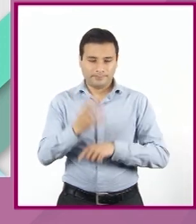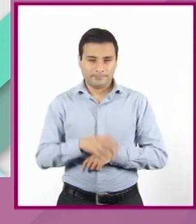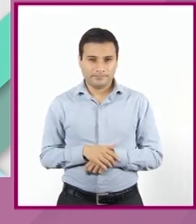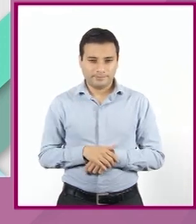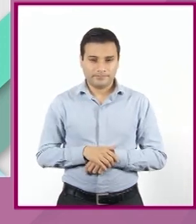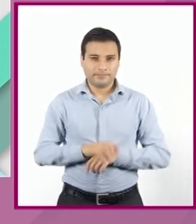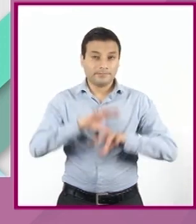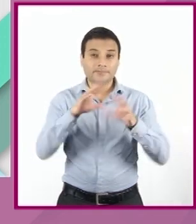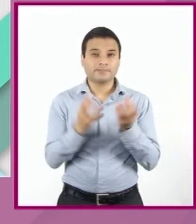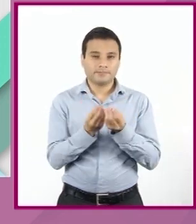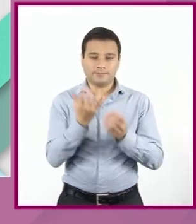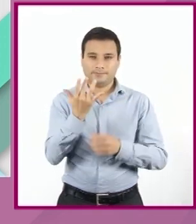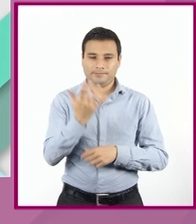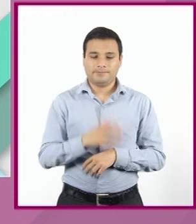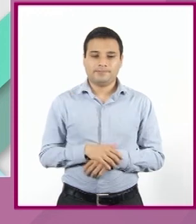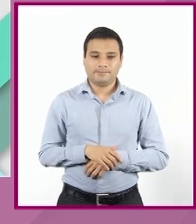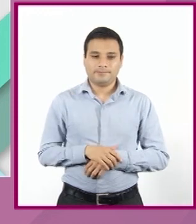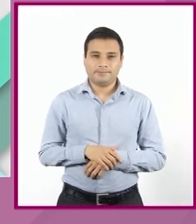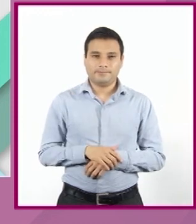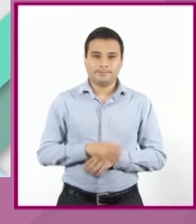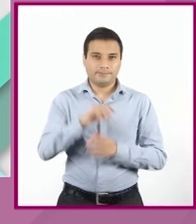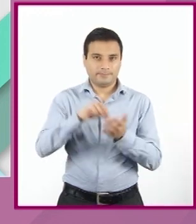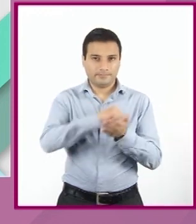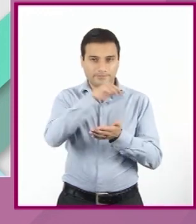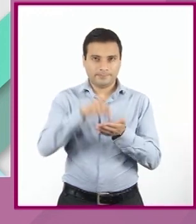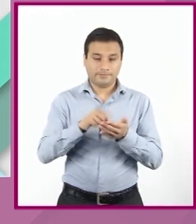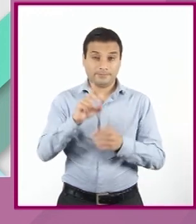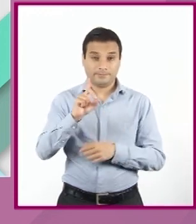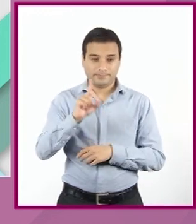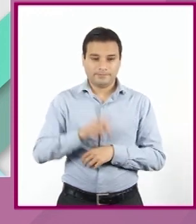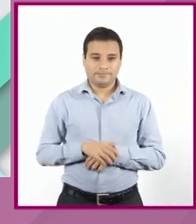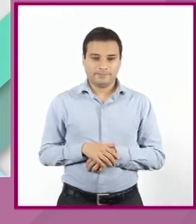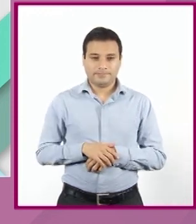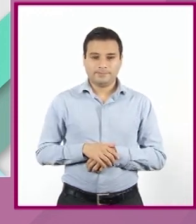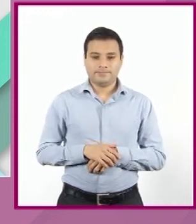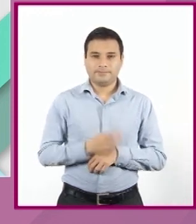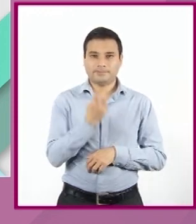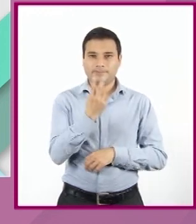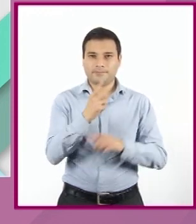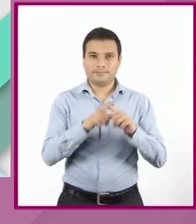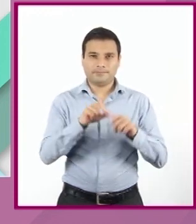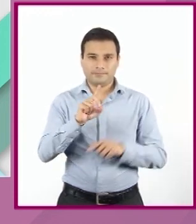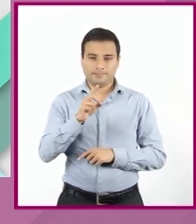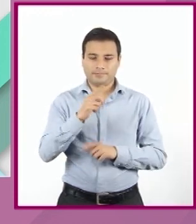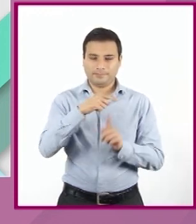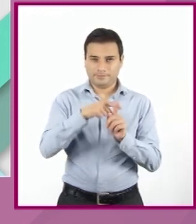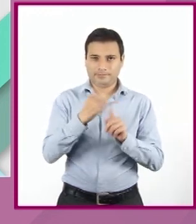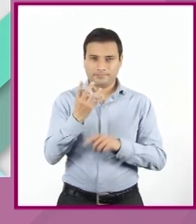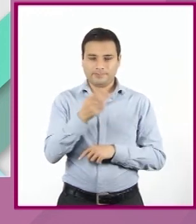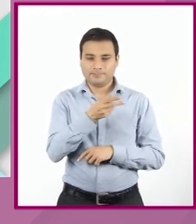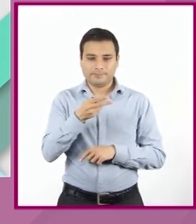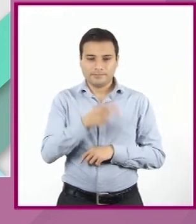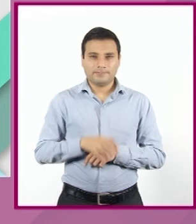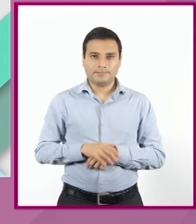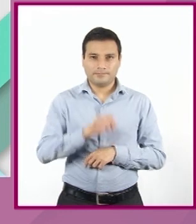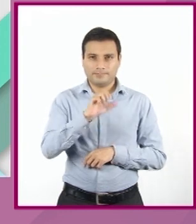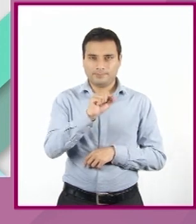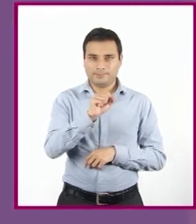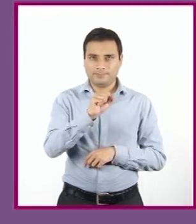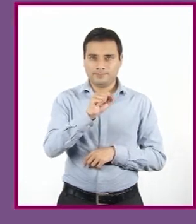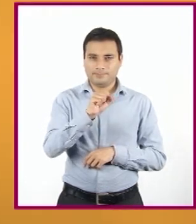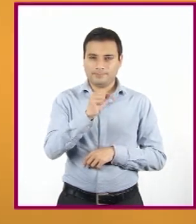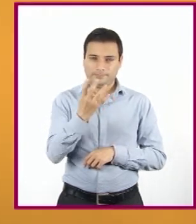4, igual a 50. Y de la posición 30, 2 por 30 más 4, que es igual a